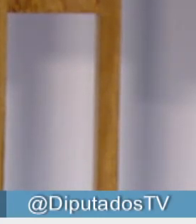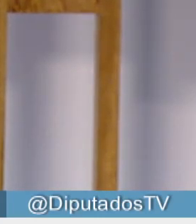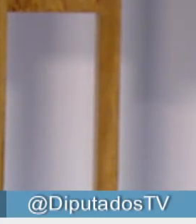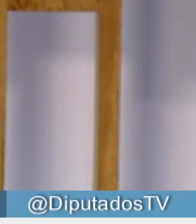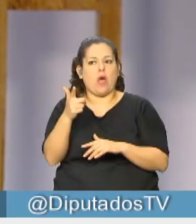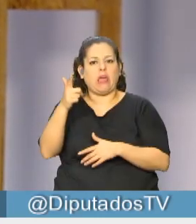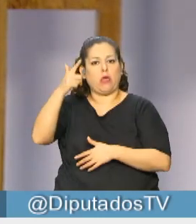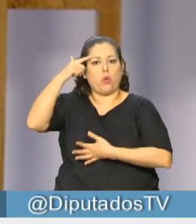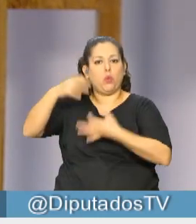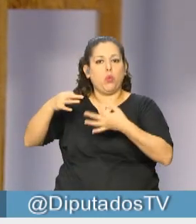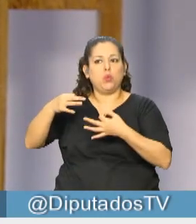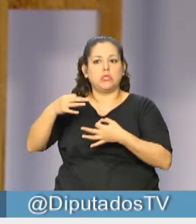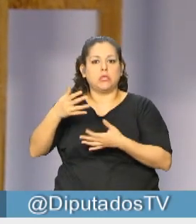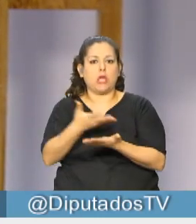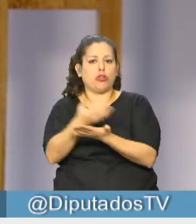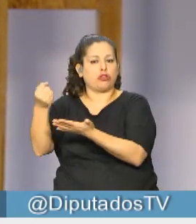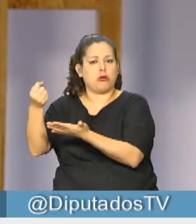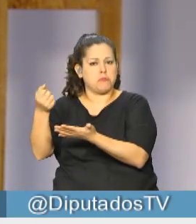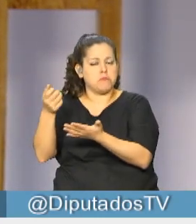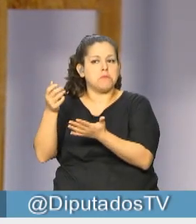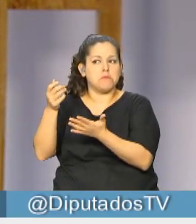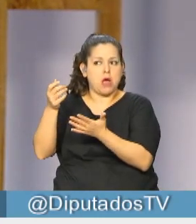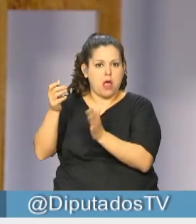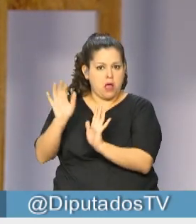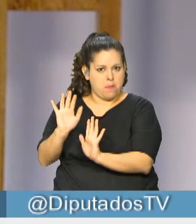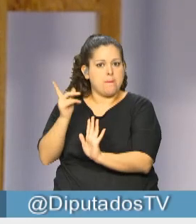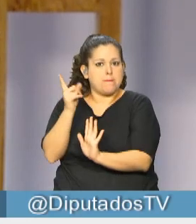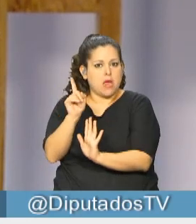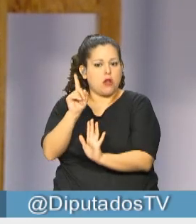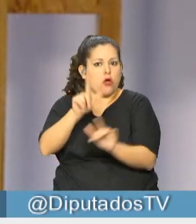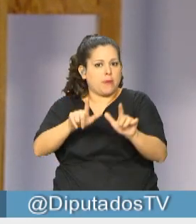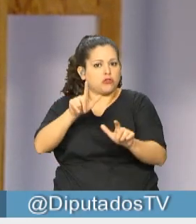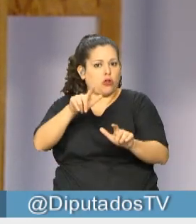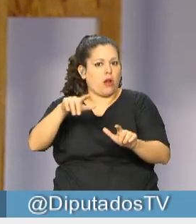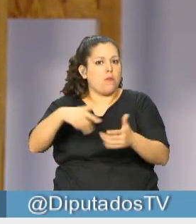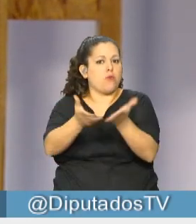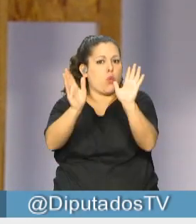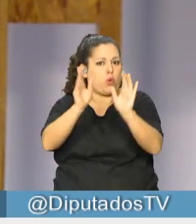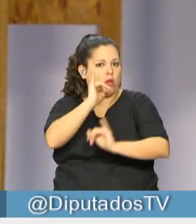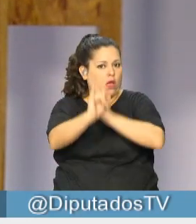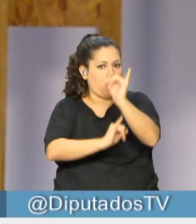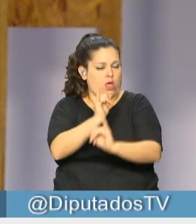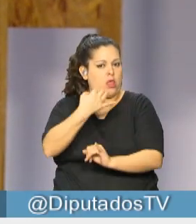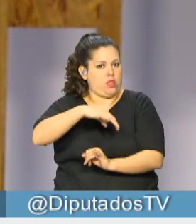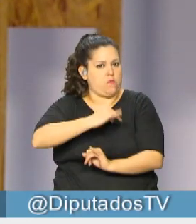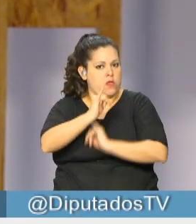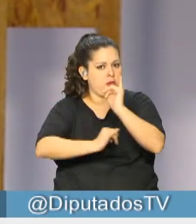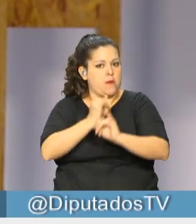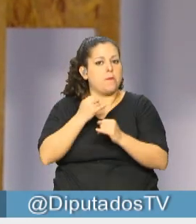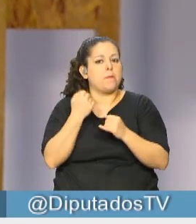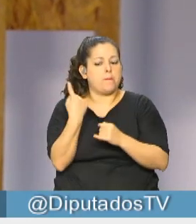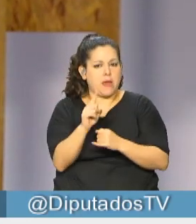la justicia ni en la opinión pública, sino por el contrario, se animó este cuerpo